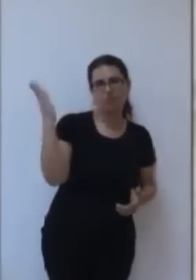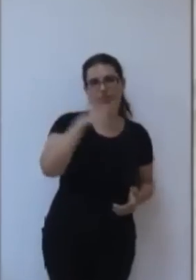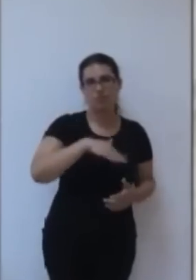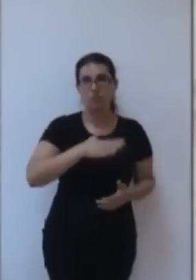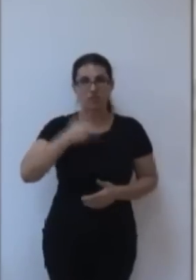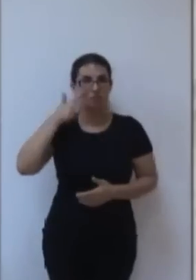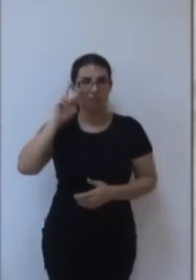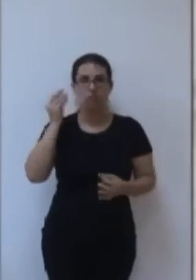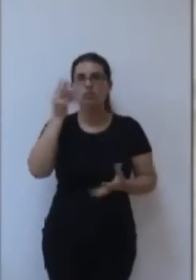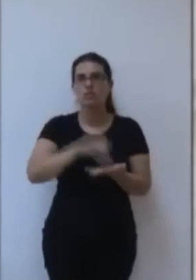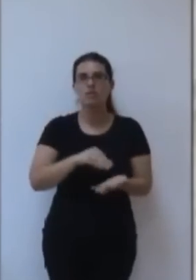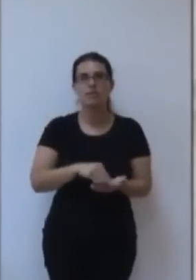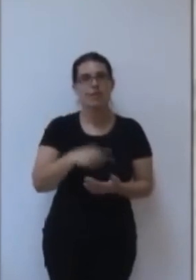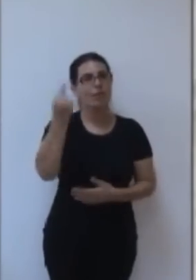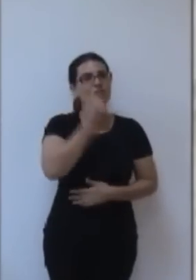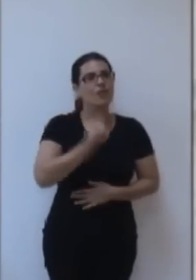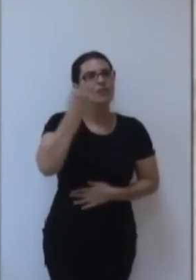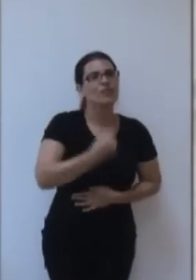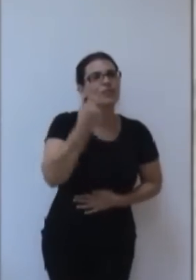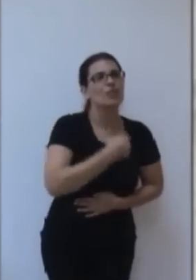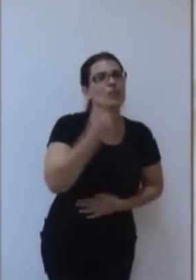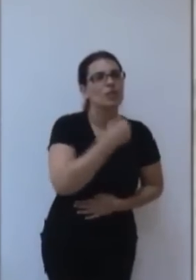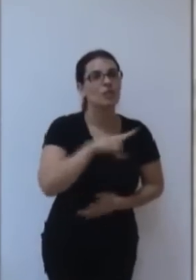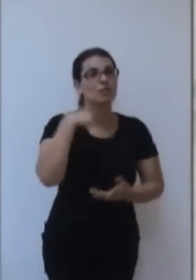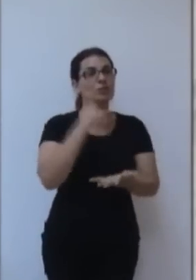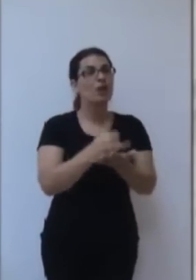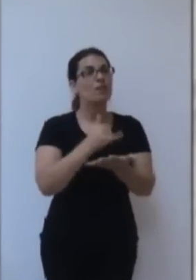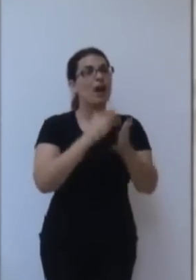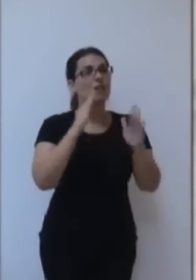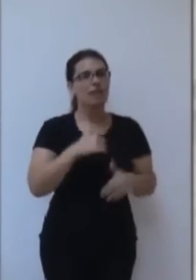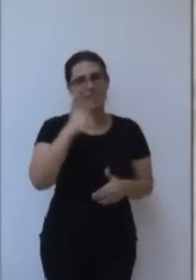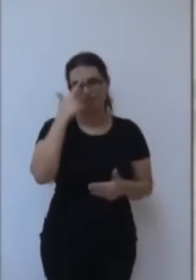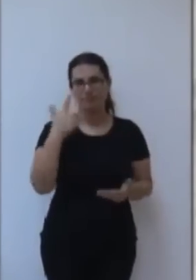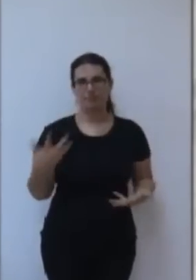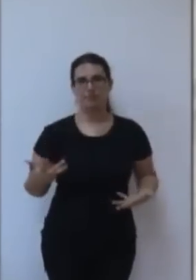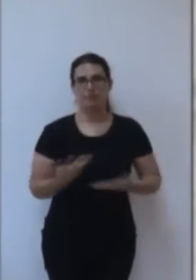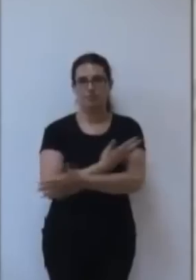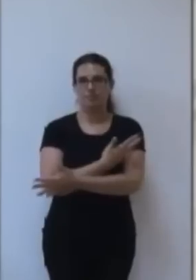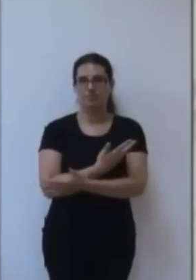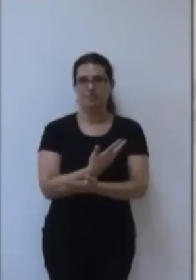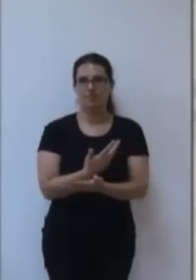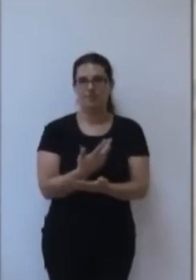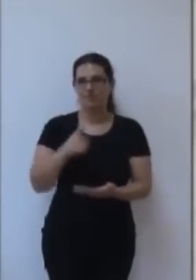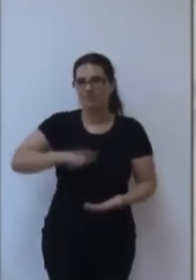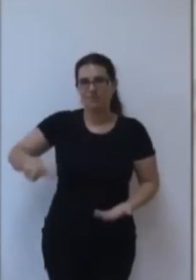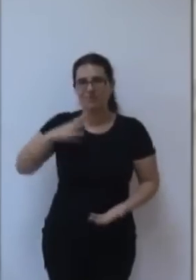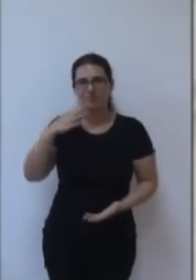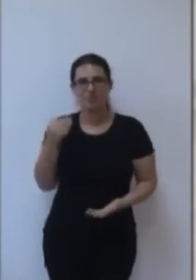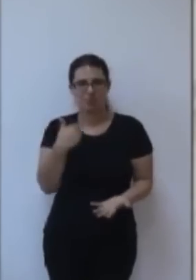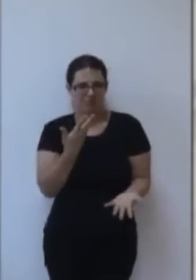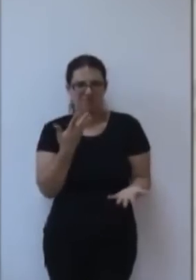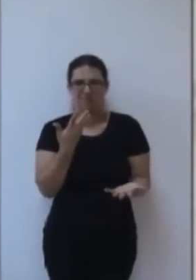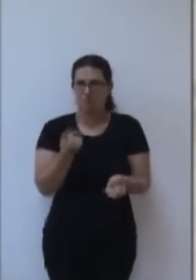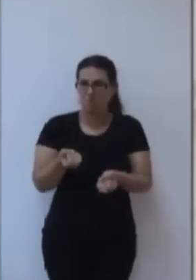hemos empezado a diseñar y luego cuando lo han probado han dicho, bueno, ¿esto qué es? O sea, ¿de qué me estás hablando?